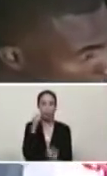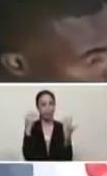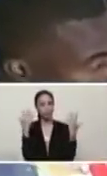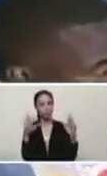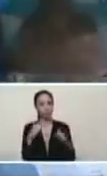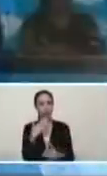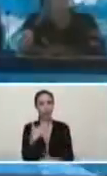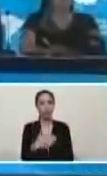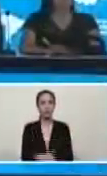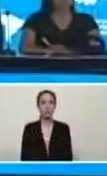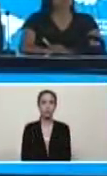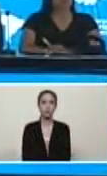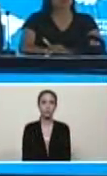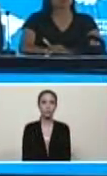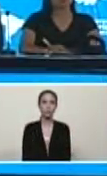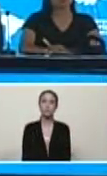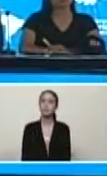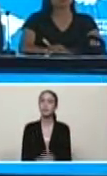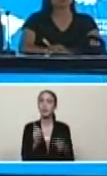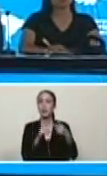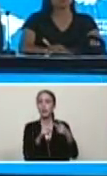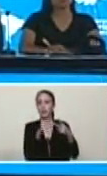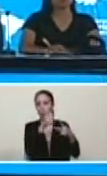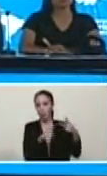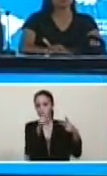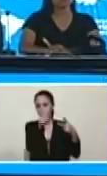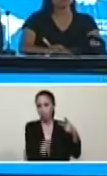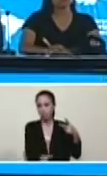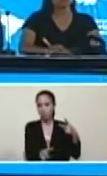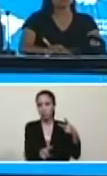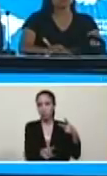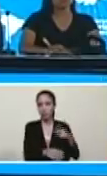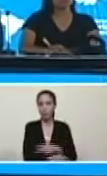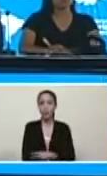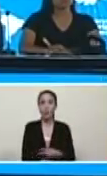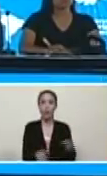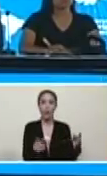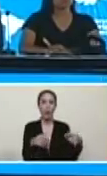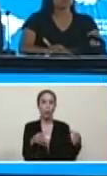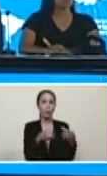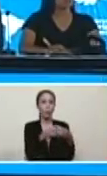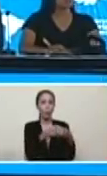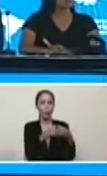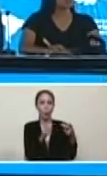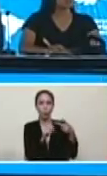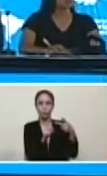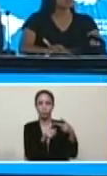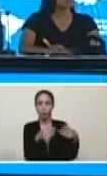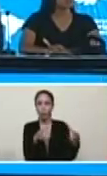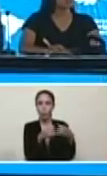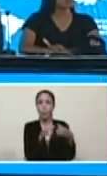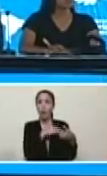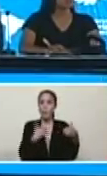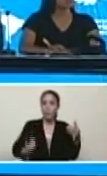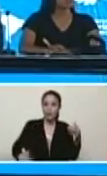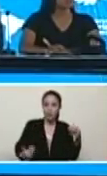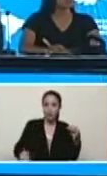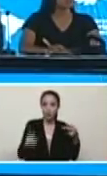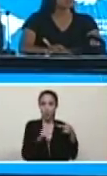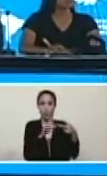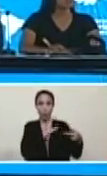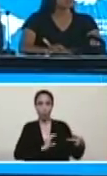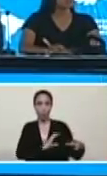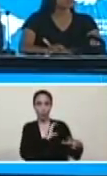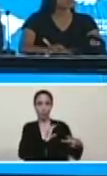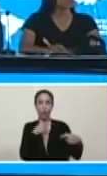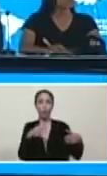gracias. Igualmente tenemos la presencia de la directiva y de la presidenta del Comité Mundial